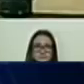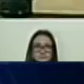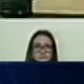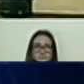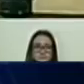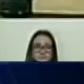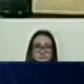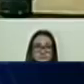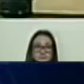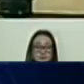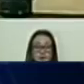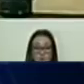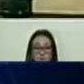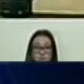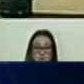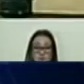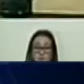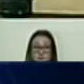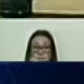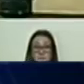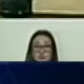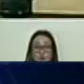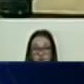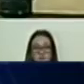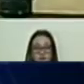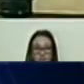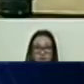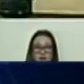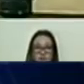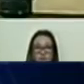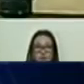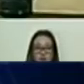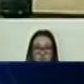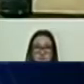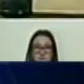Quiere decir el 94% de las personas tienen empleo, o sea, tienen un ingreso.